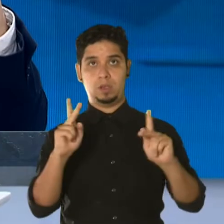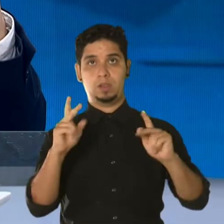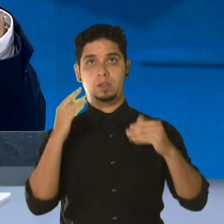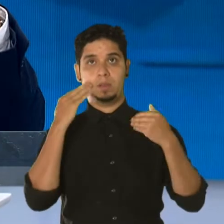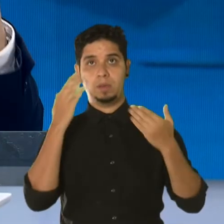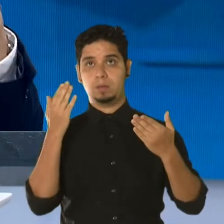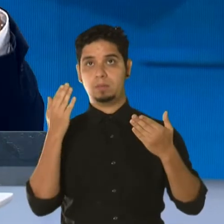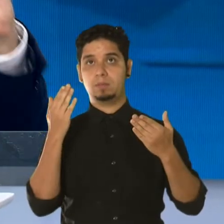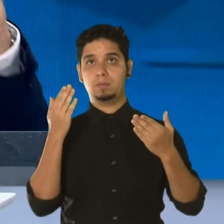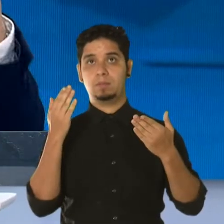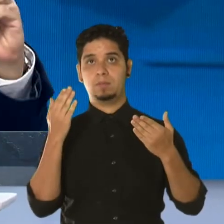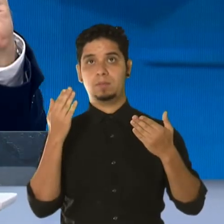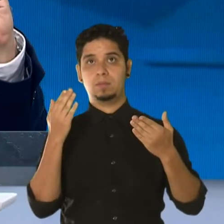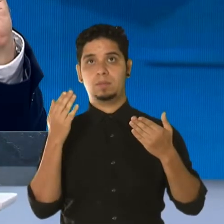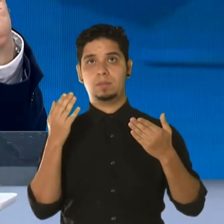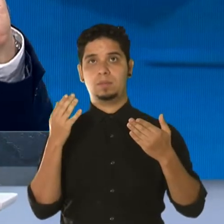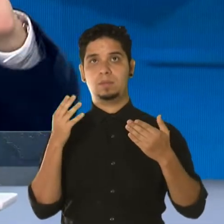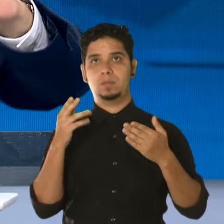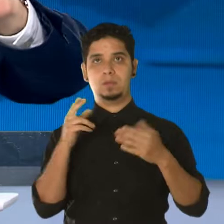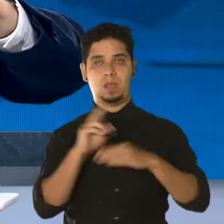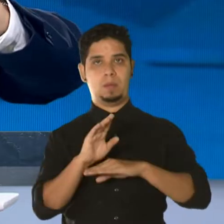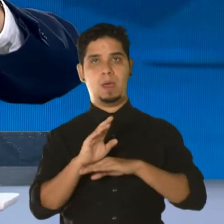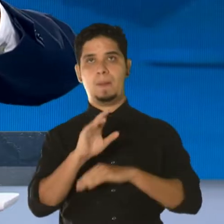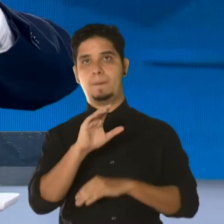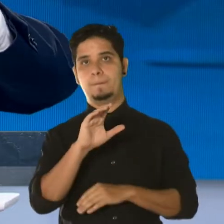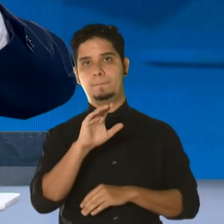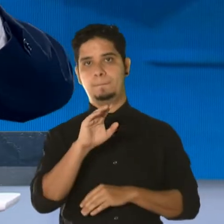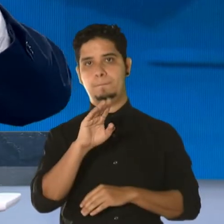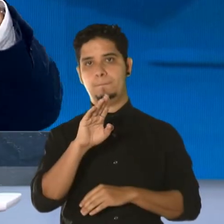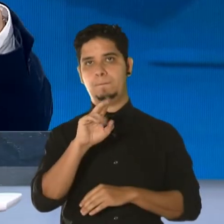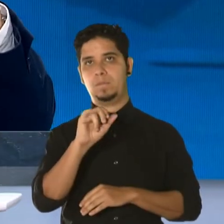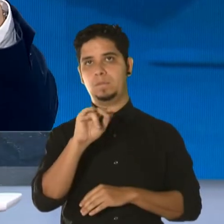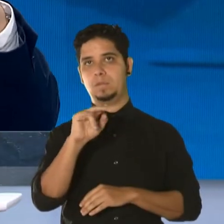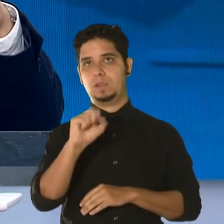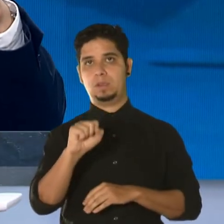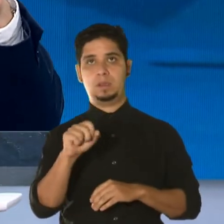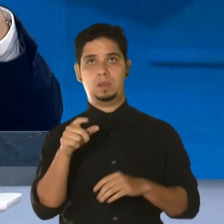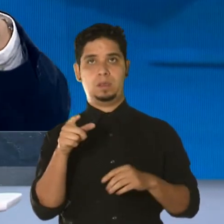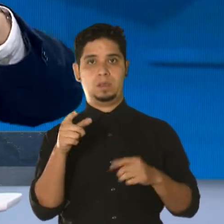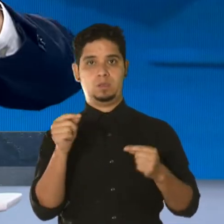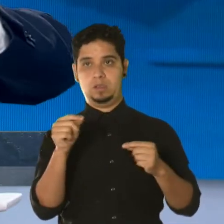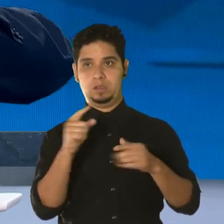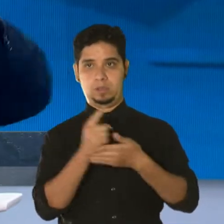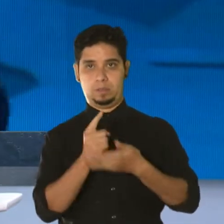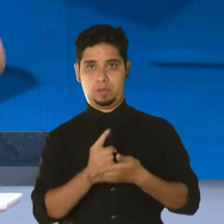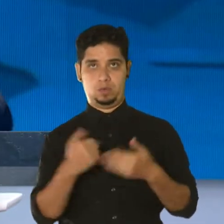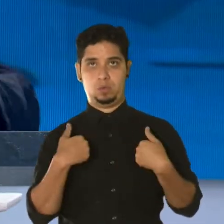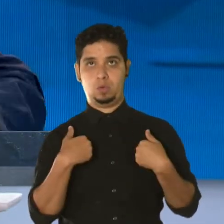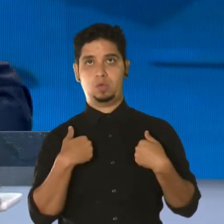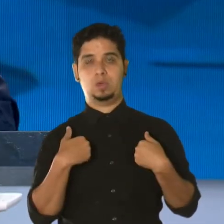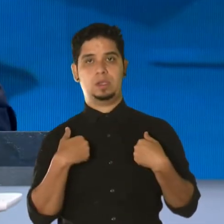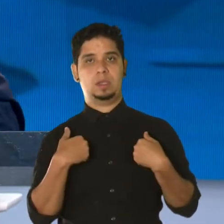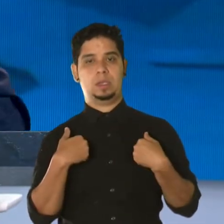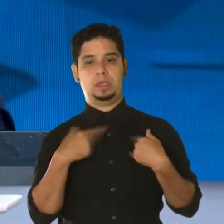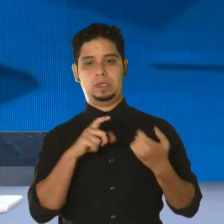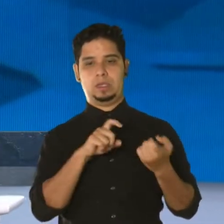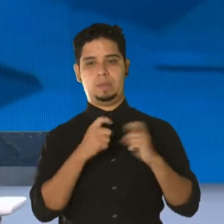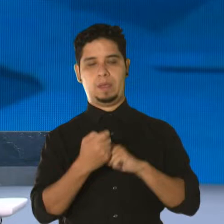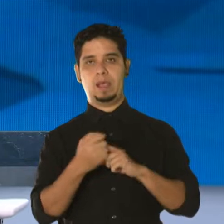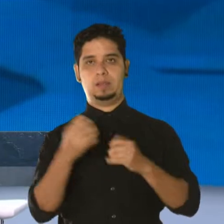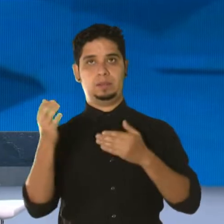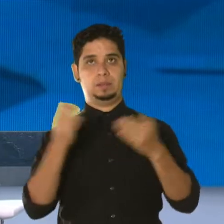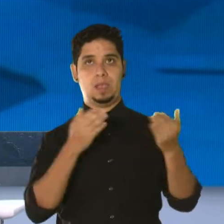era mayormente comercial. Así es. Y tuvieron que hacer literalmente en semanas, hacer un viraje, hacer unos